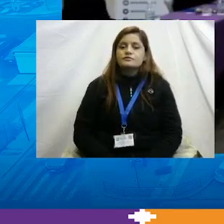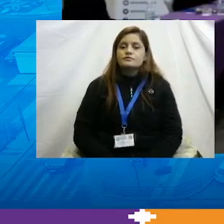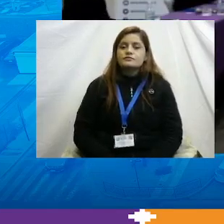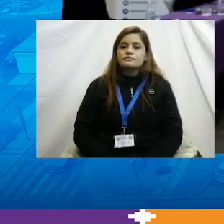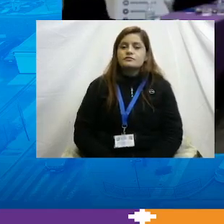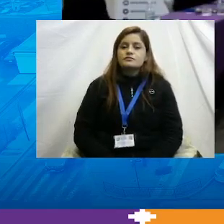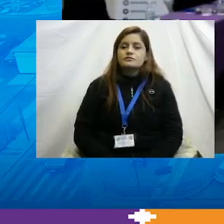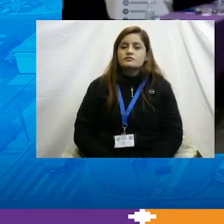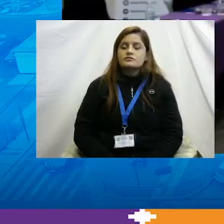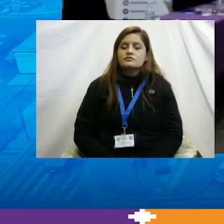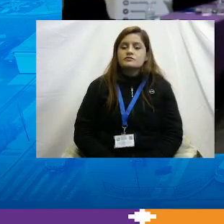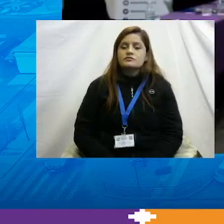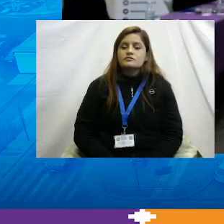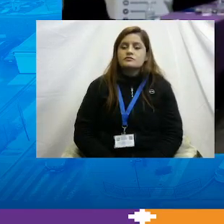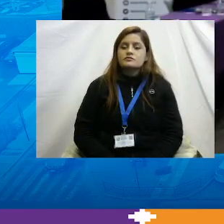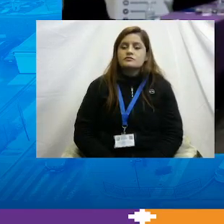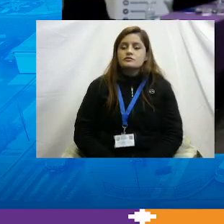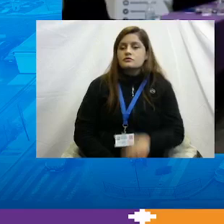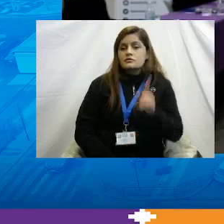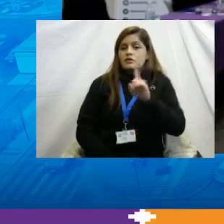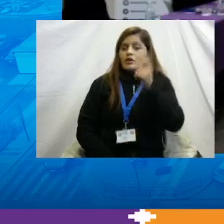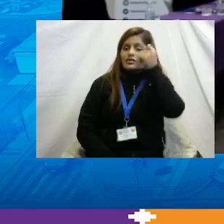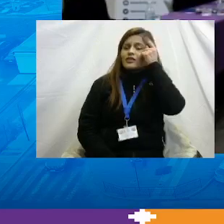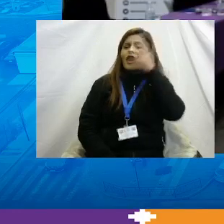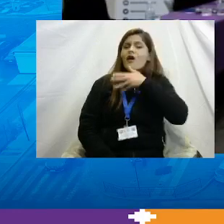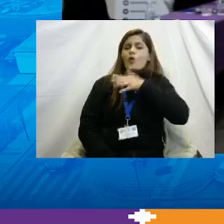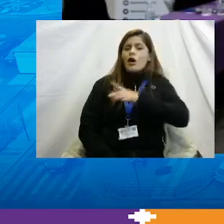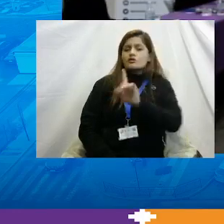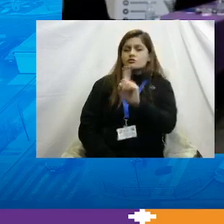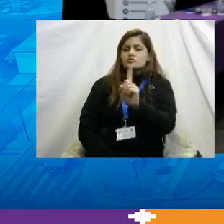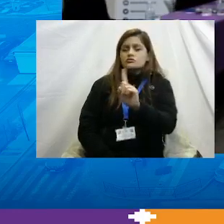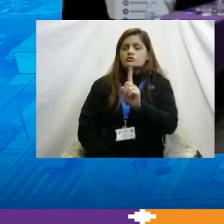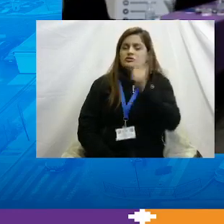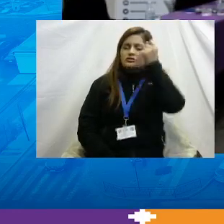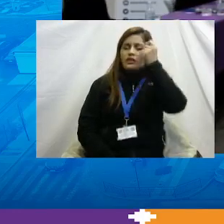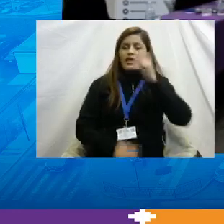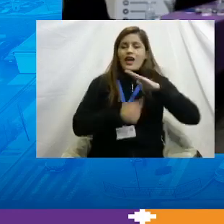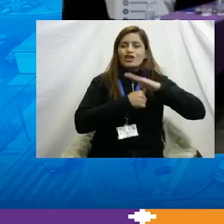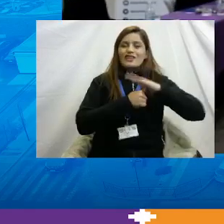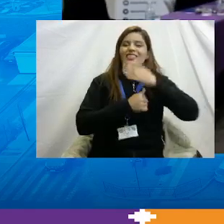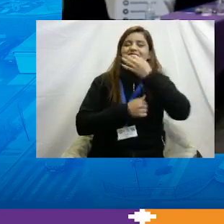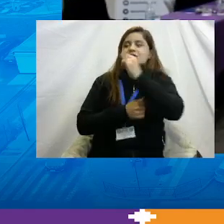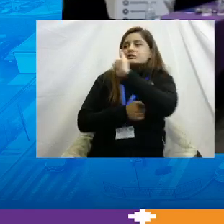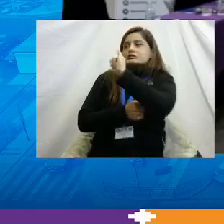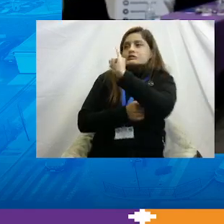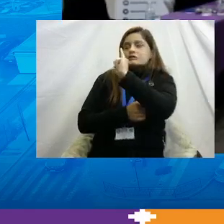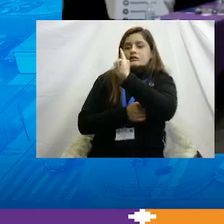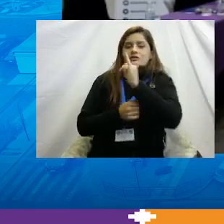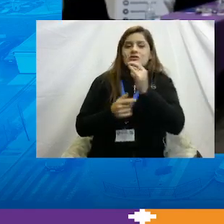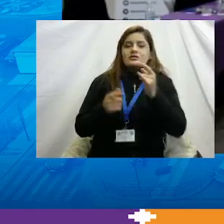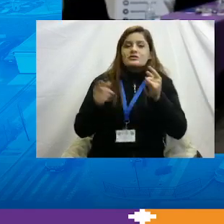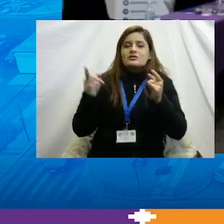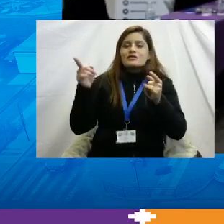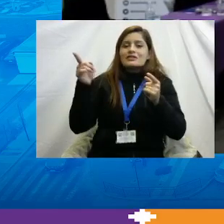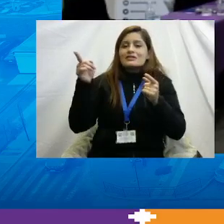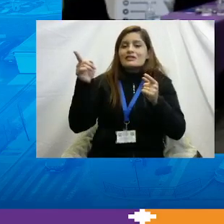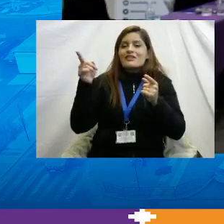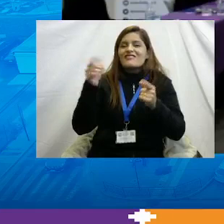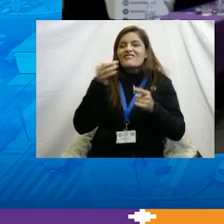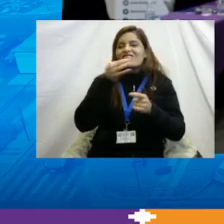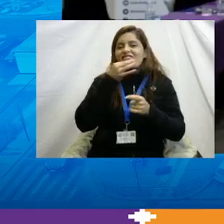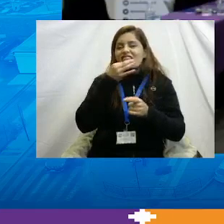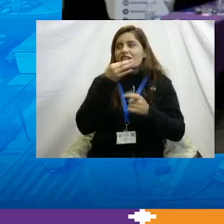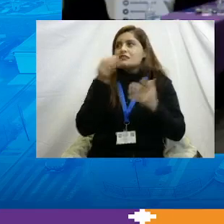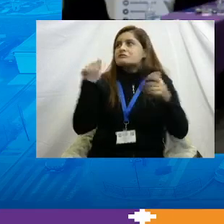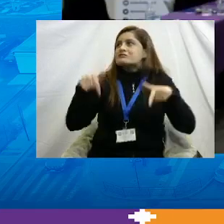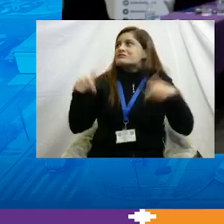refería, alcaldesa, a la falta de agua, me refería simplemente a la pérdida del verdor de sus hojas, y además que están